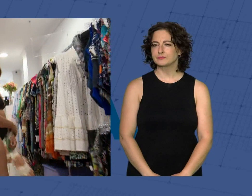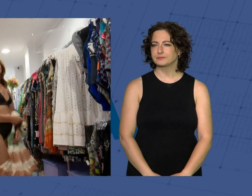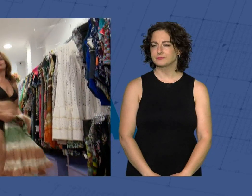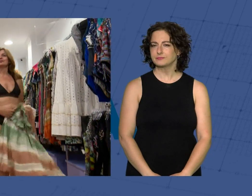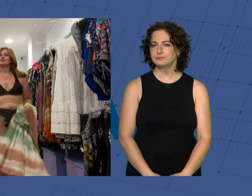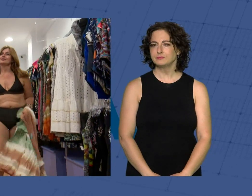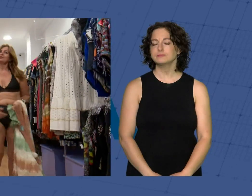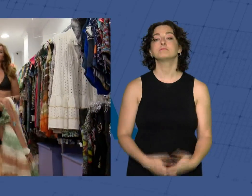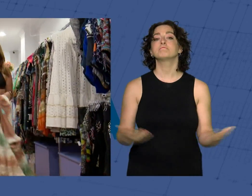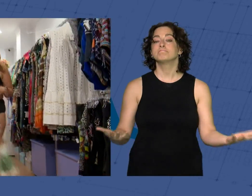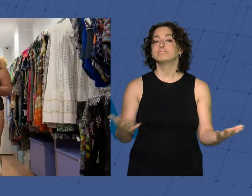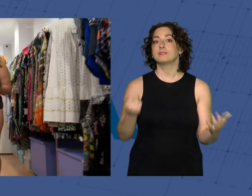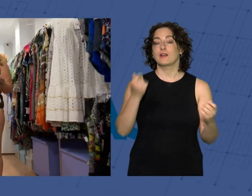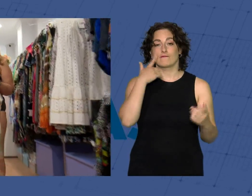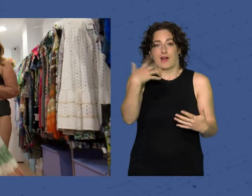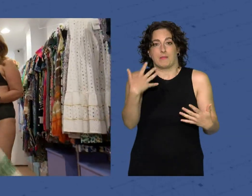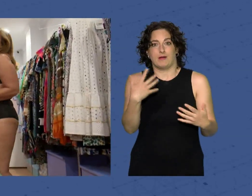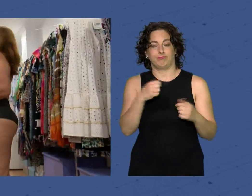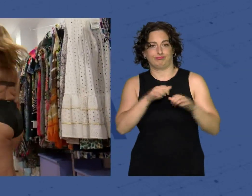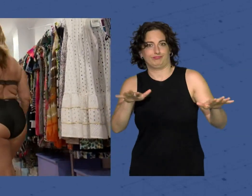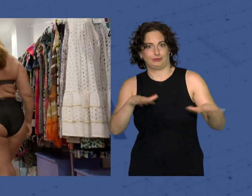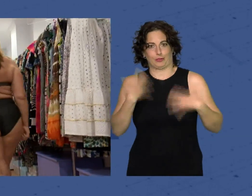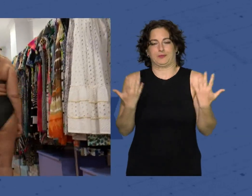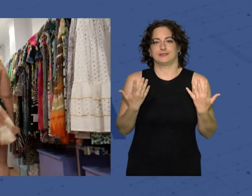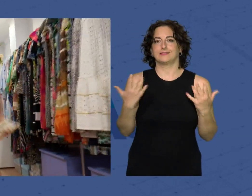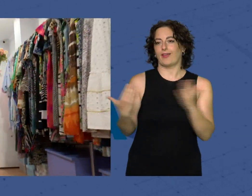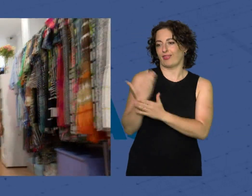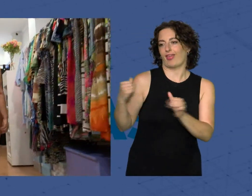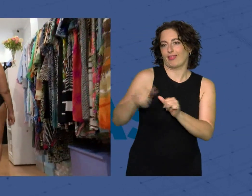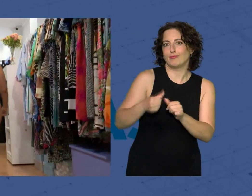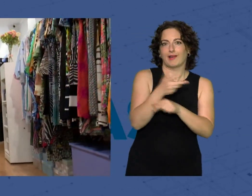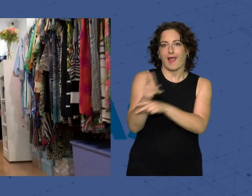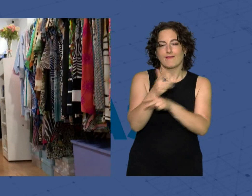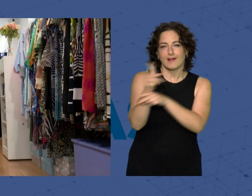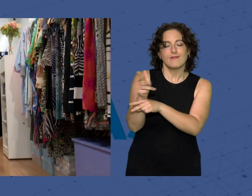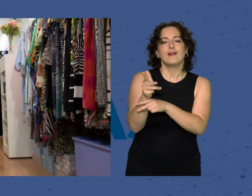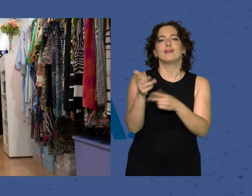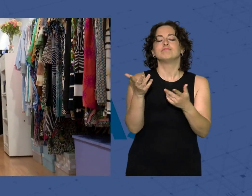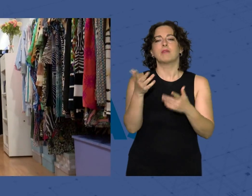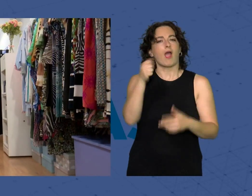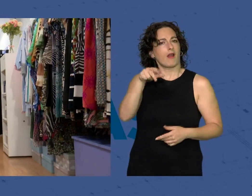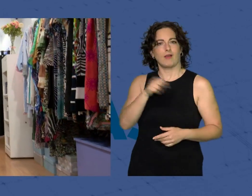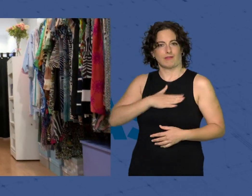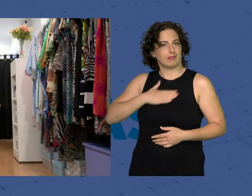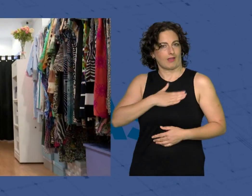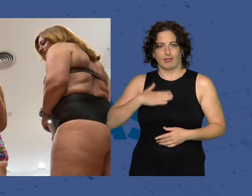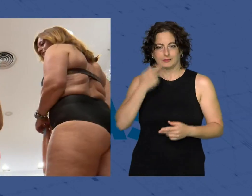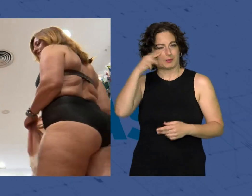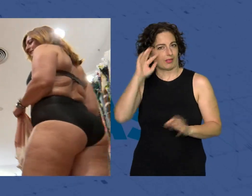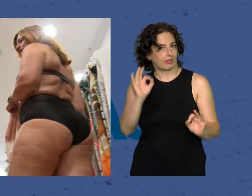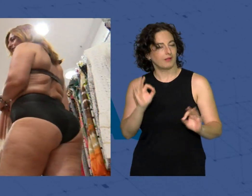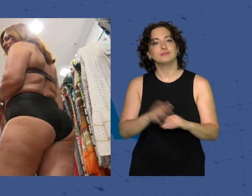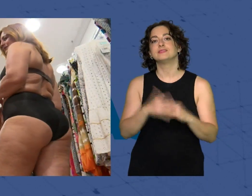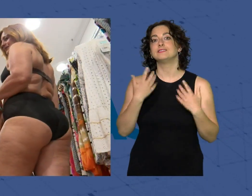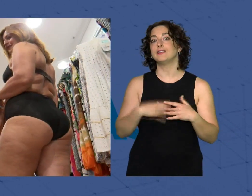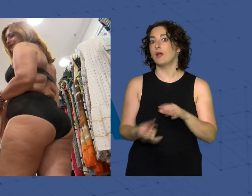Y a pesar de esa fama inesperada y de llevar unos días entre focos y grabaciones, Ana está encantada con la experiencia. De hecho, ya le